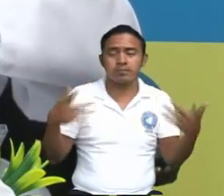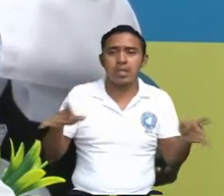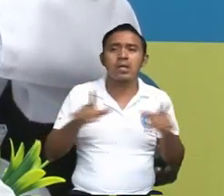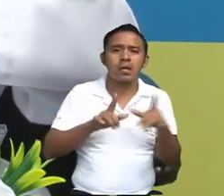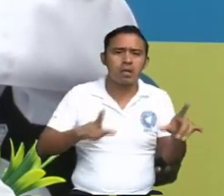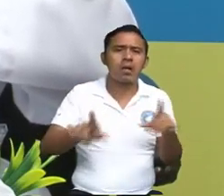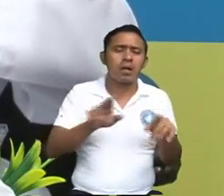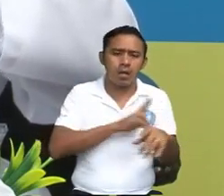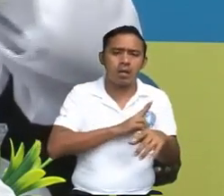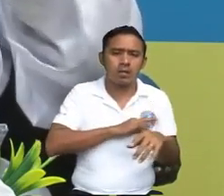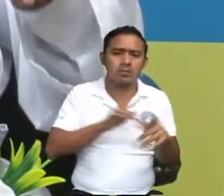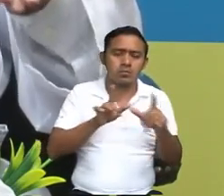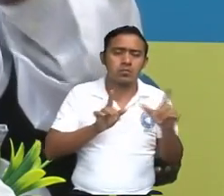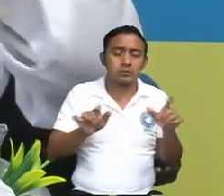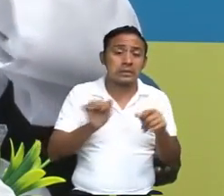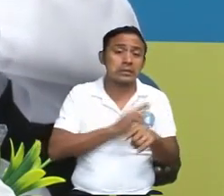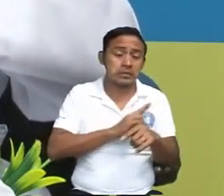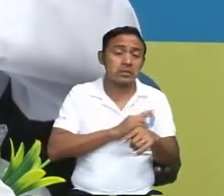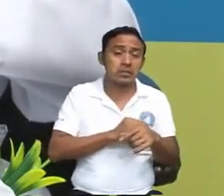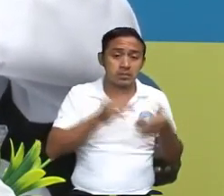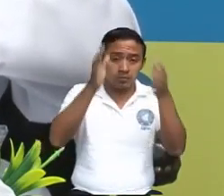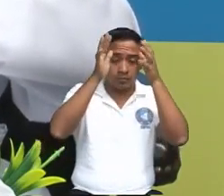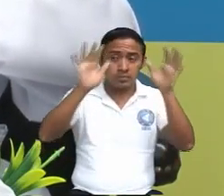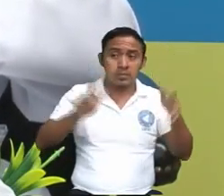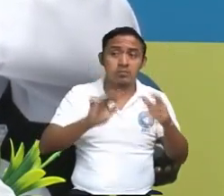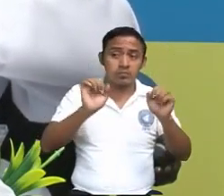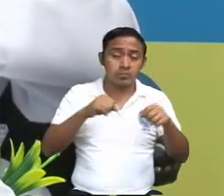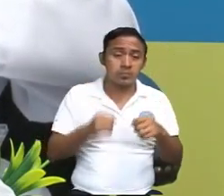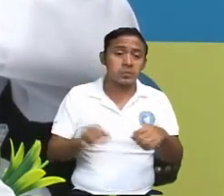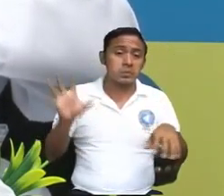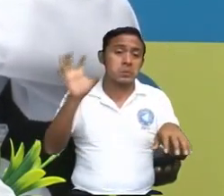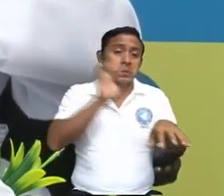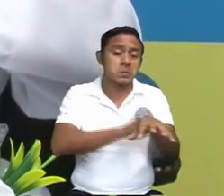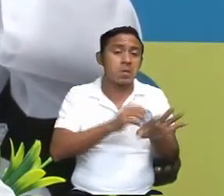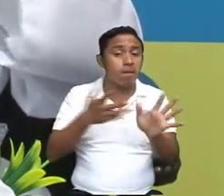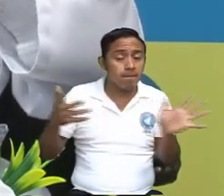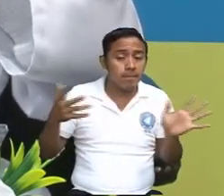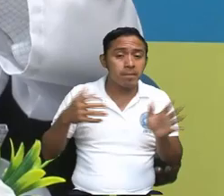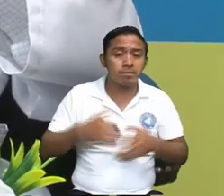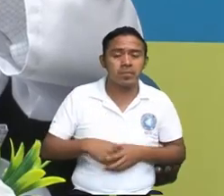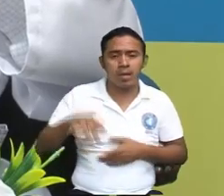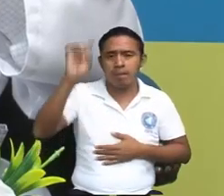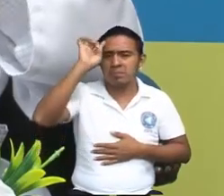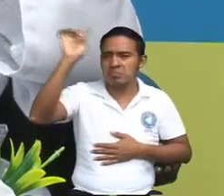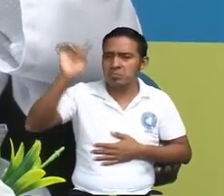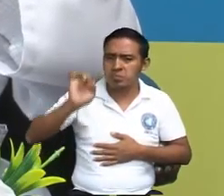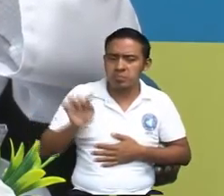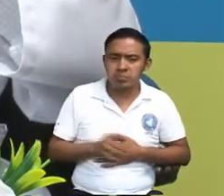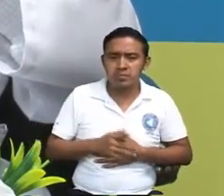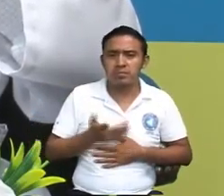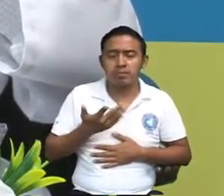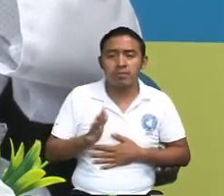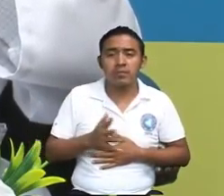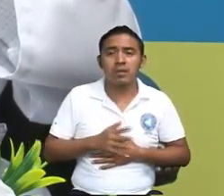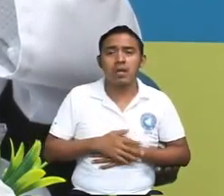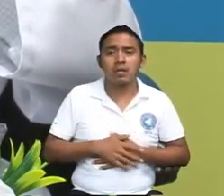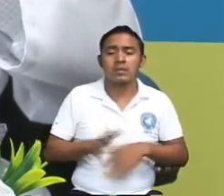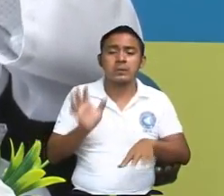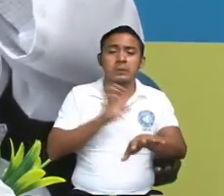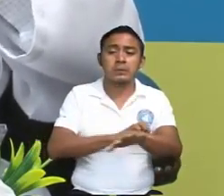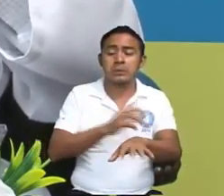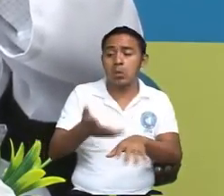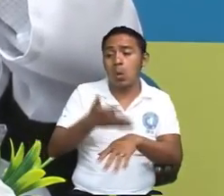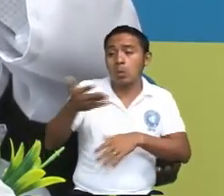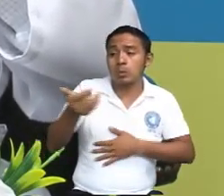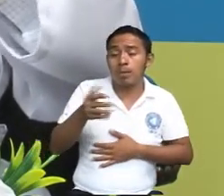donde hay venaditos, y ahí pueden ser lesionados por un animal silvestre. Y a veces no nos damos cuenta, animales una lesión y no decimos, lo mordió otro perro, y no